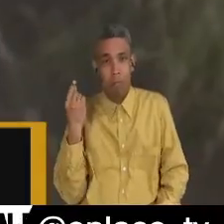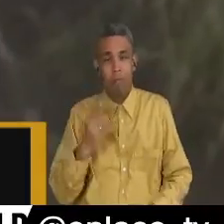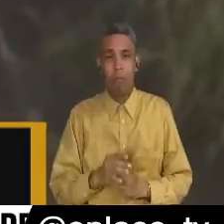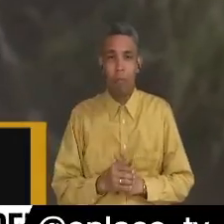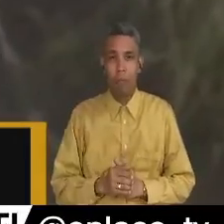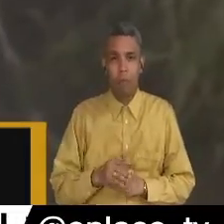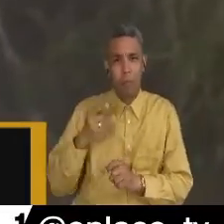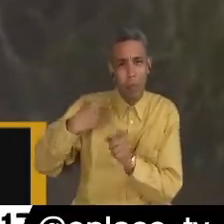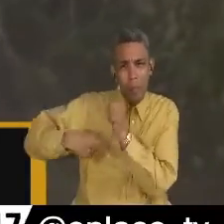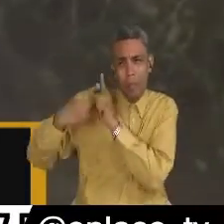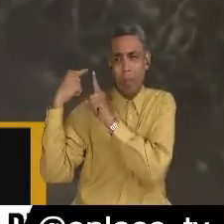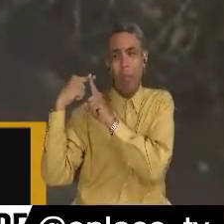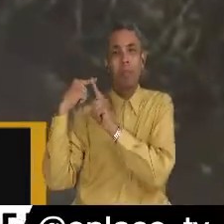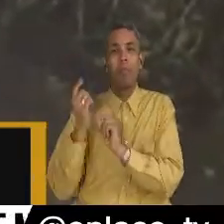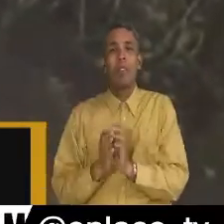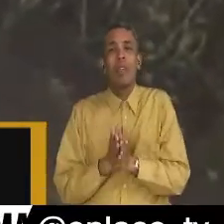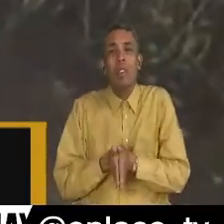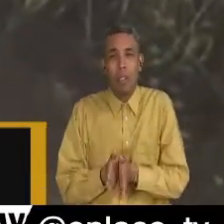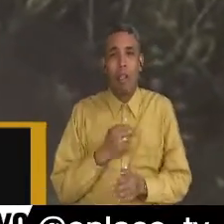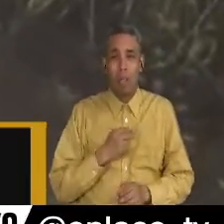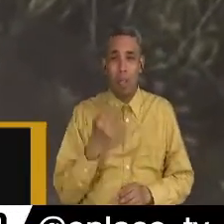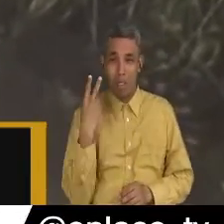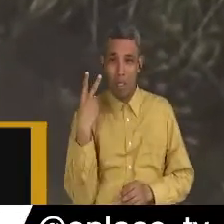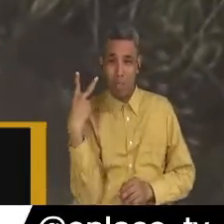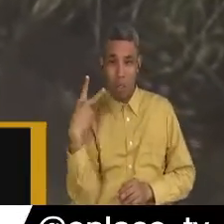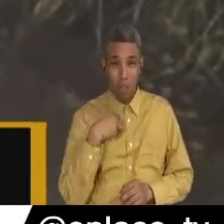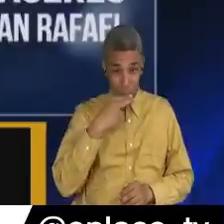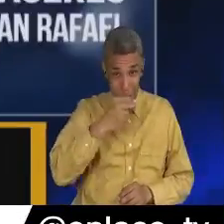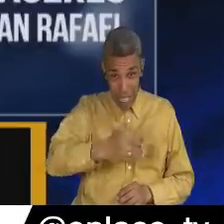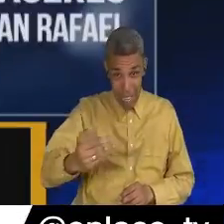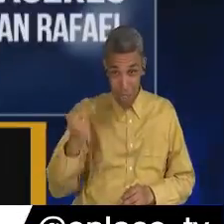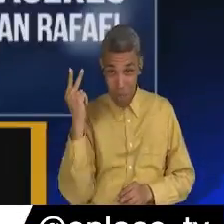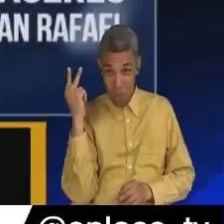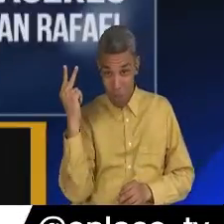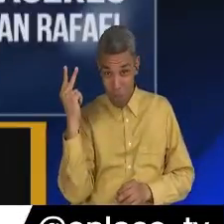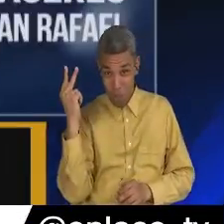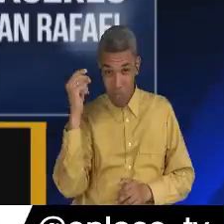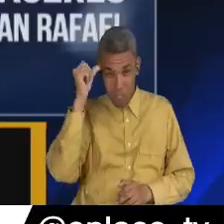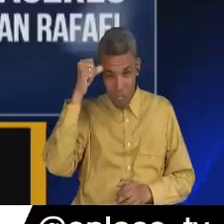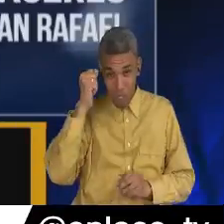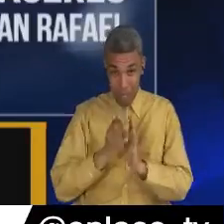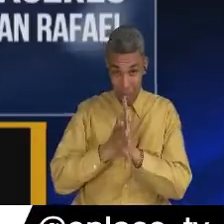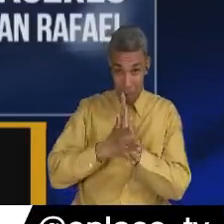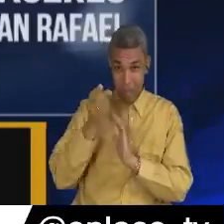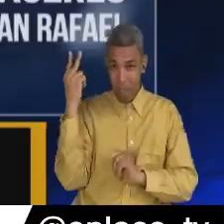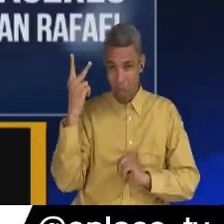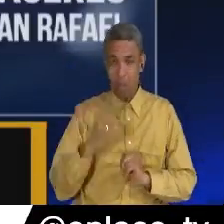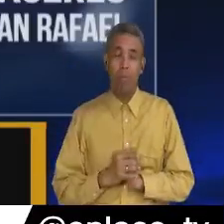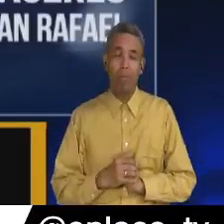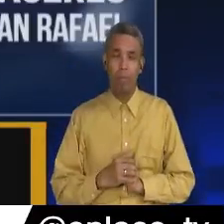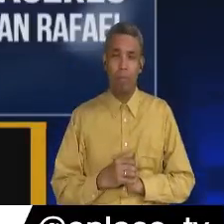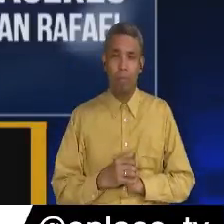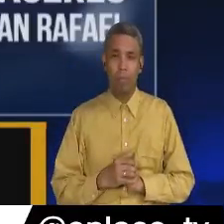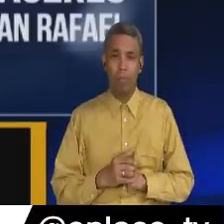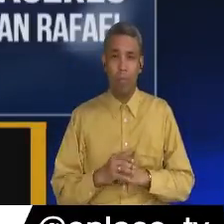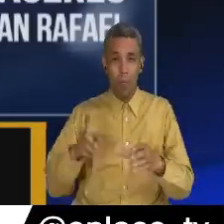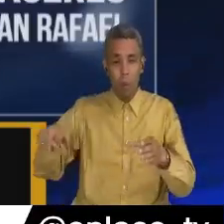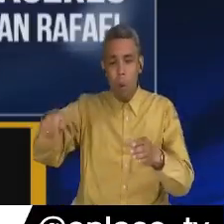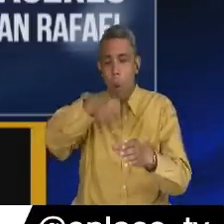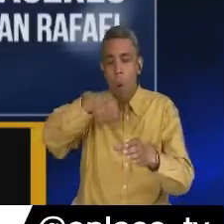por inmersión el pasado mes de diciembre. El pasado 16 de diciembre, efectivamente,